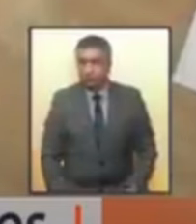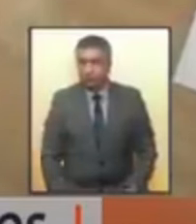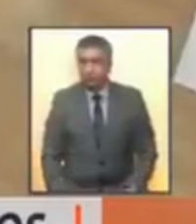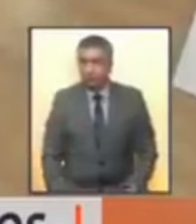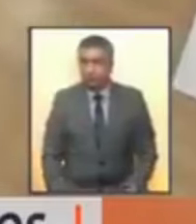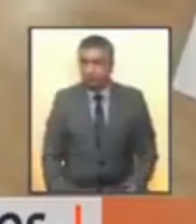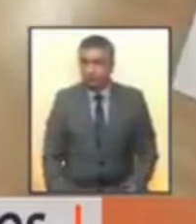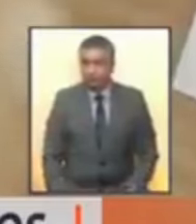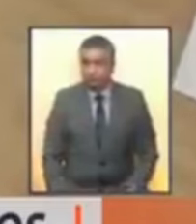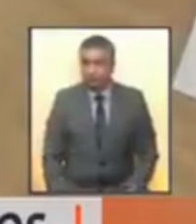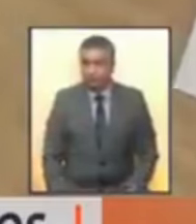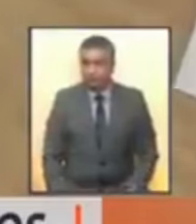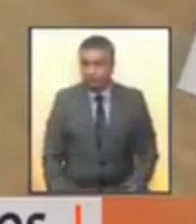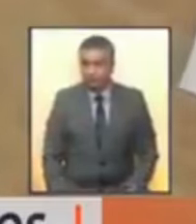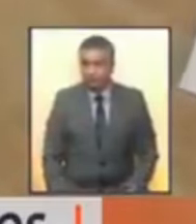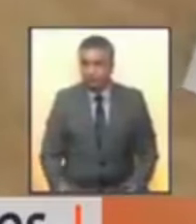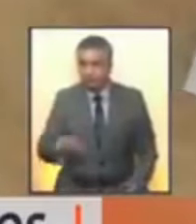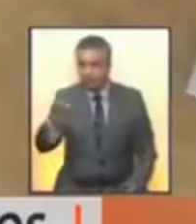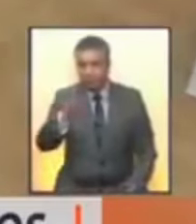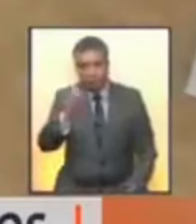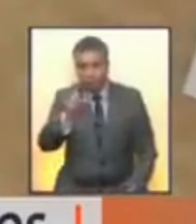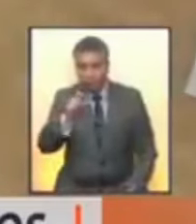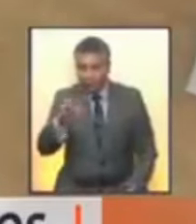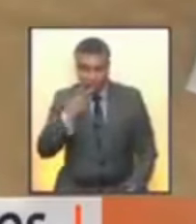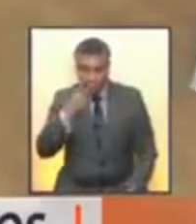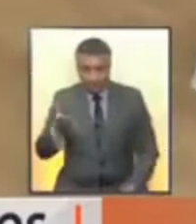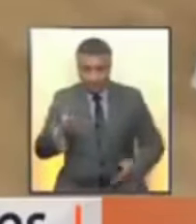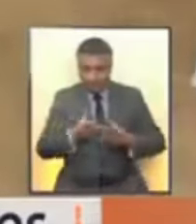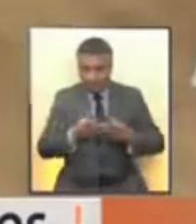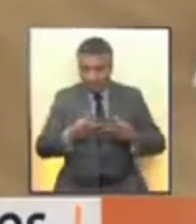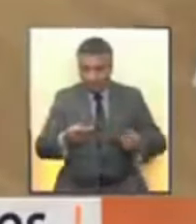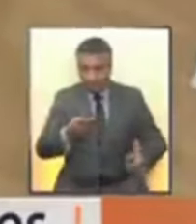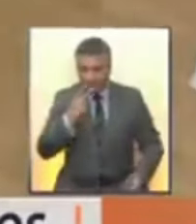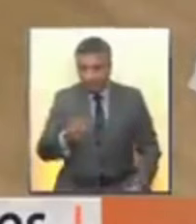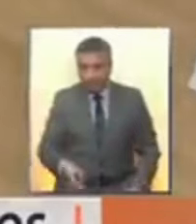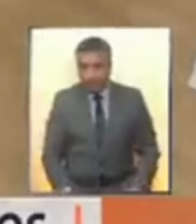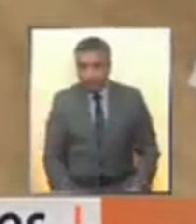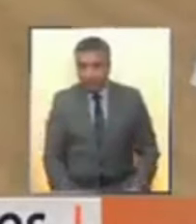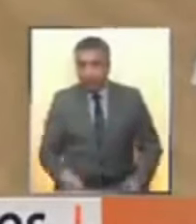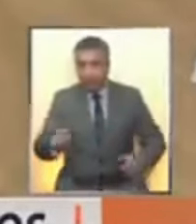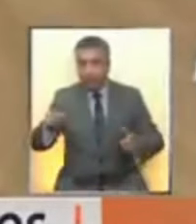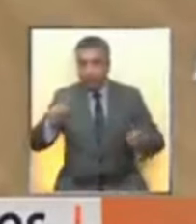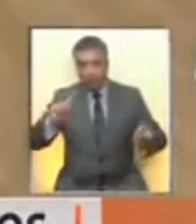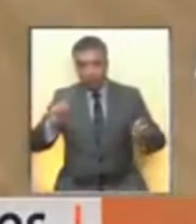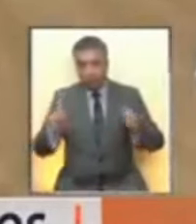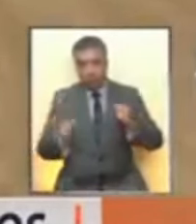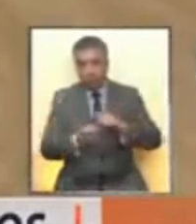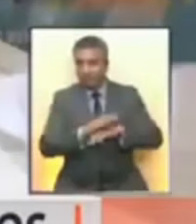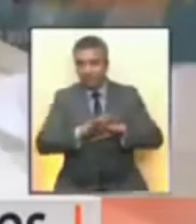tenía. Ahí está la bolsa. Lo que ustedes vieron se transformó en